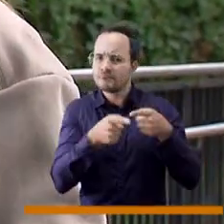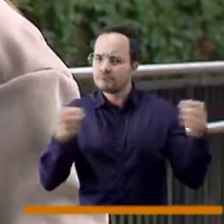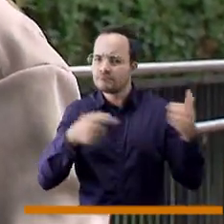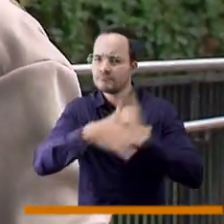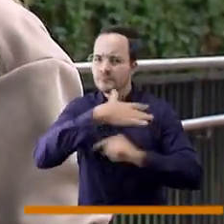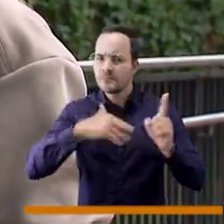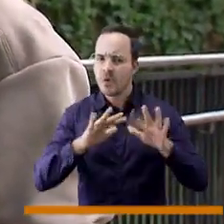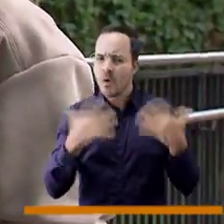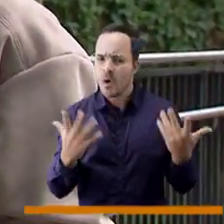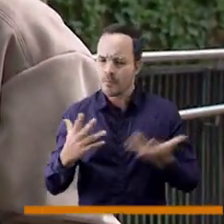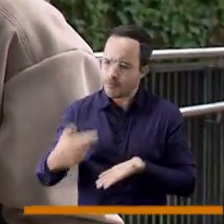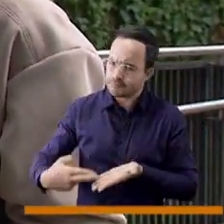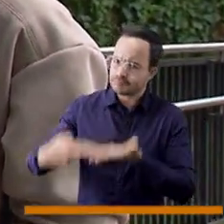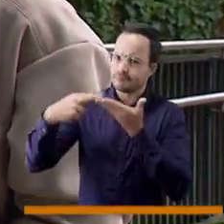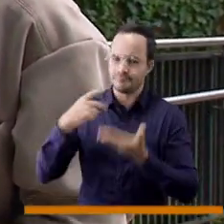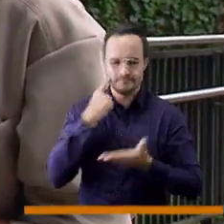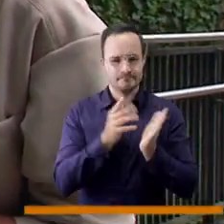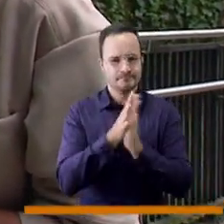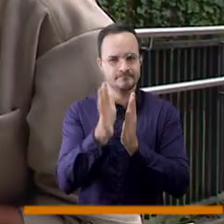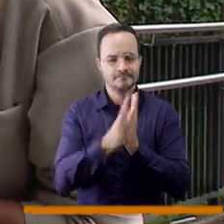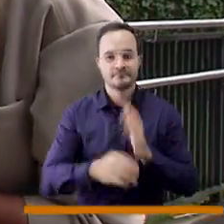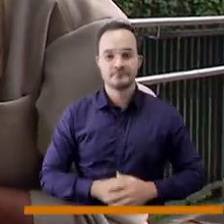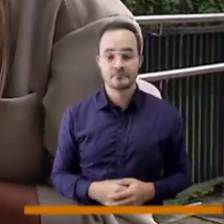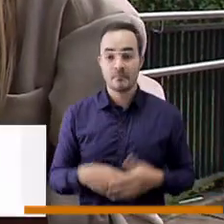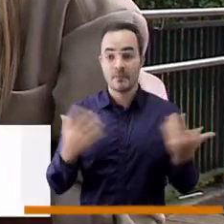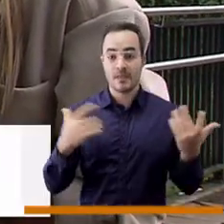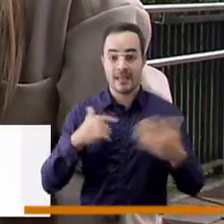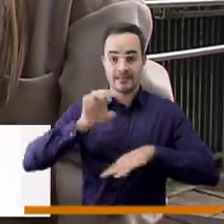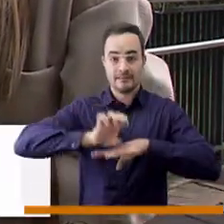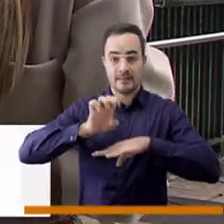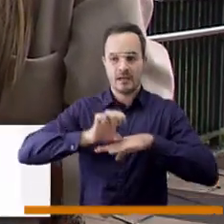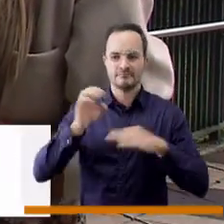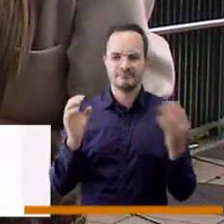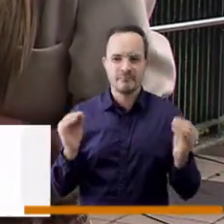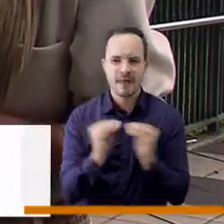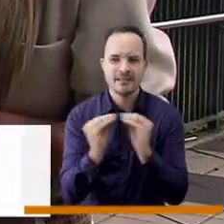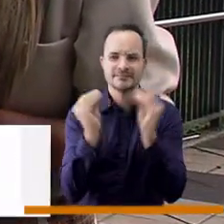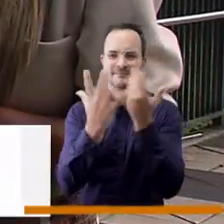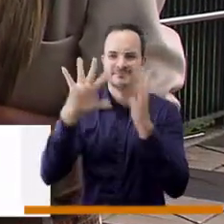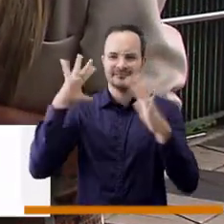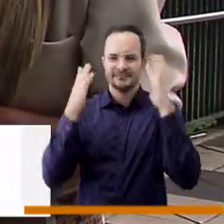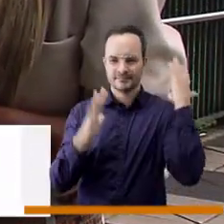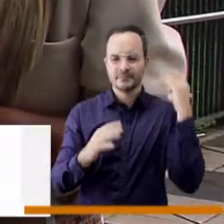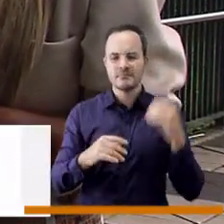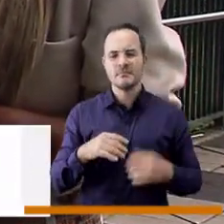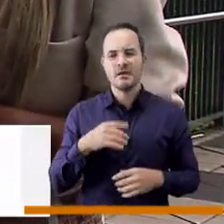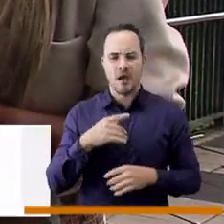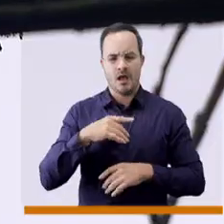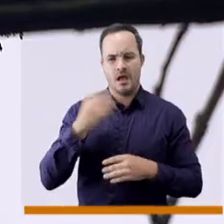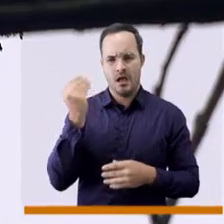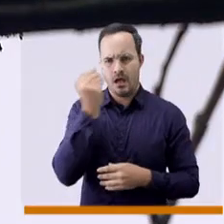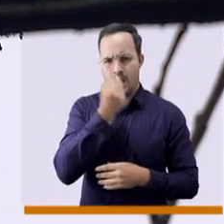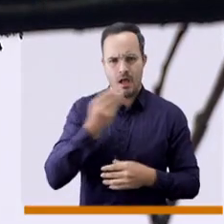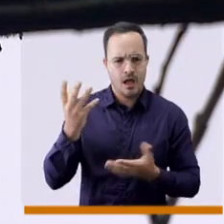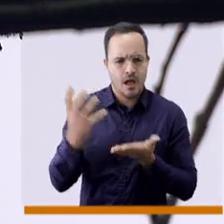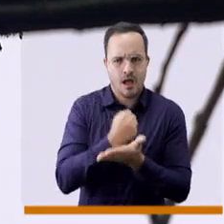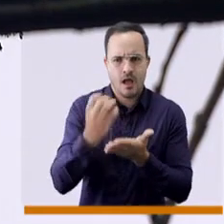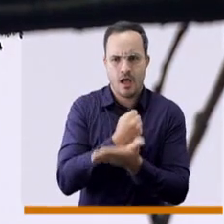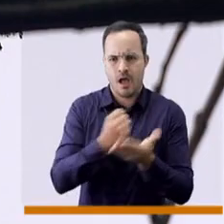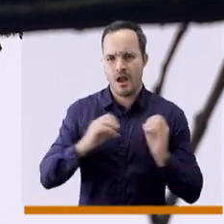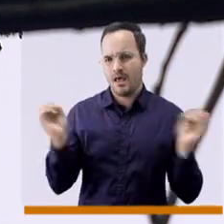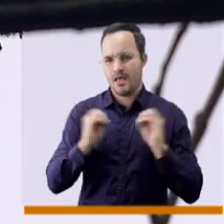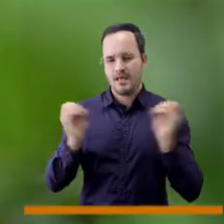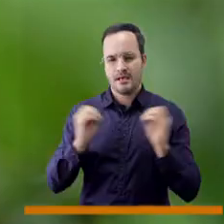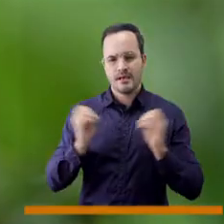todos estos actores. Bueno, gracias María Fernanda. Más Bosques es una entidad sin ánimo de lucro que se conformó hace 20 años y Más